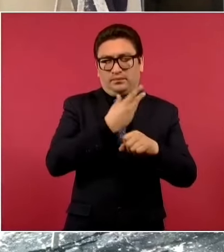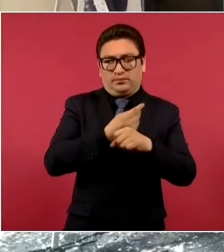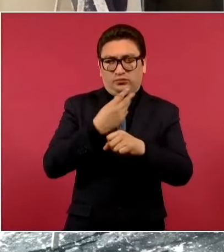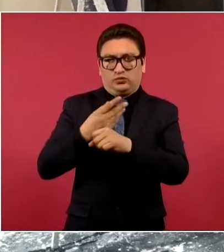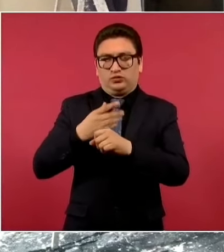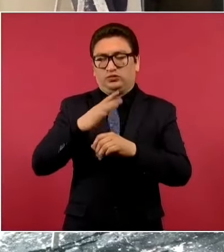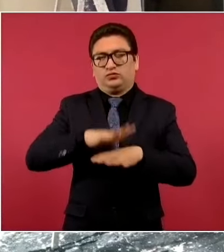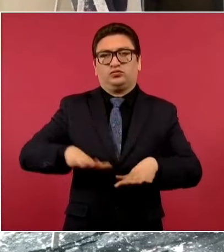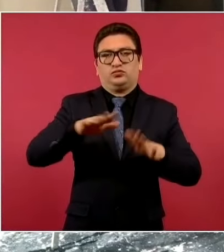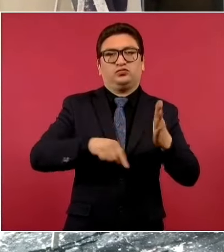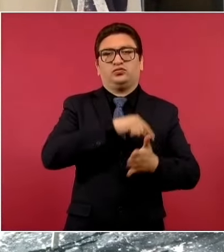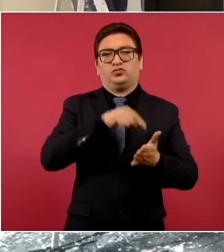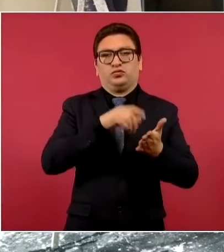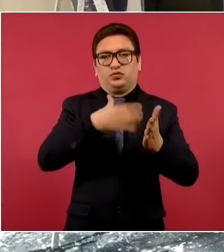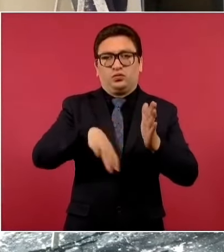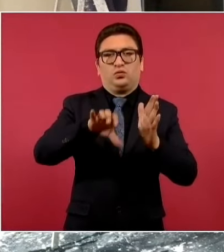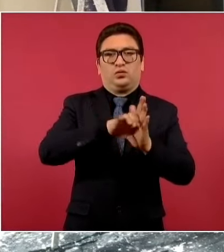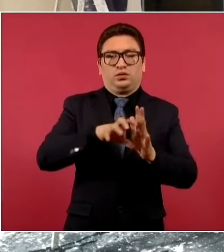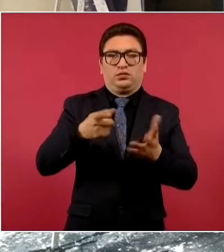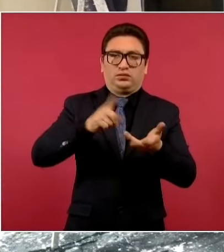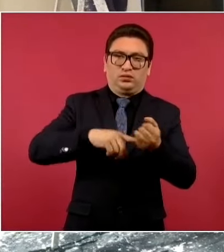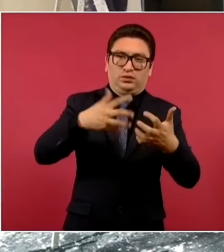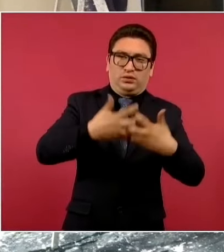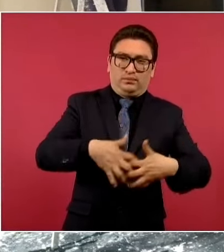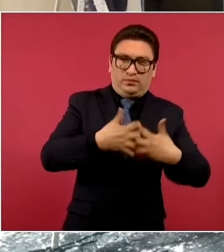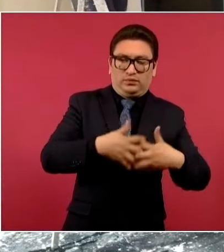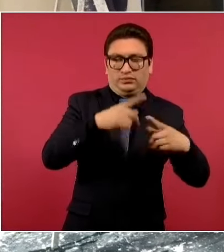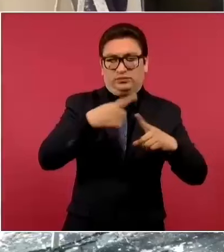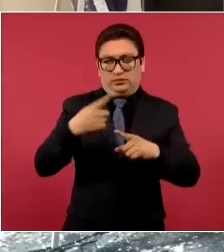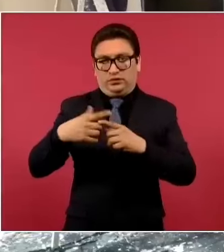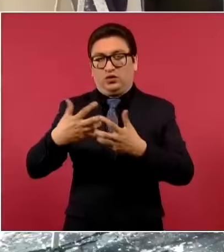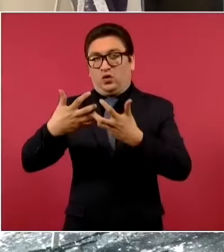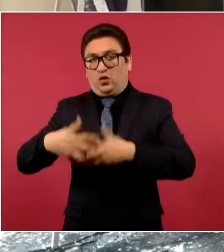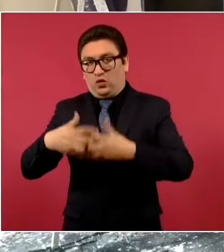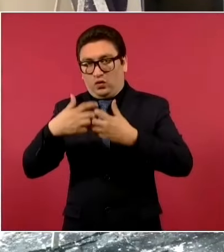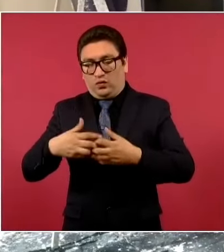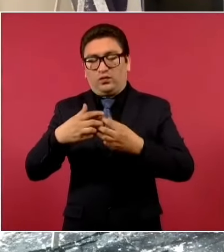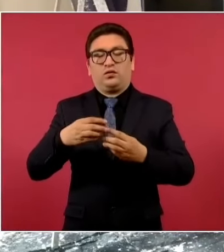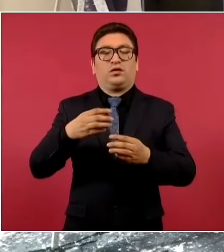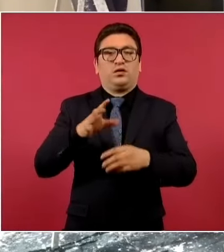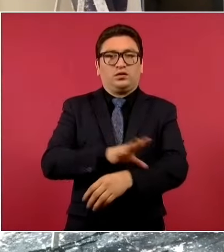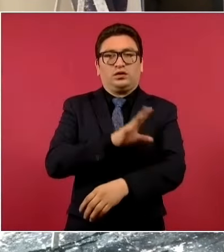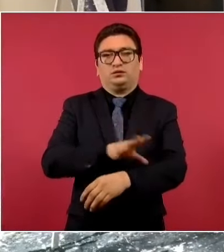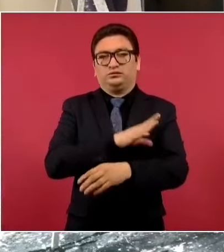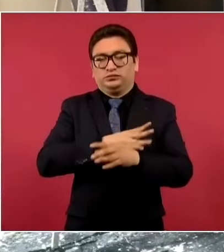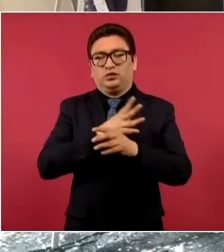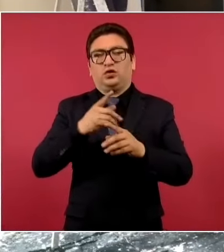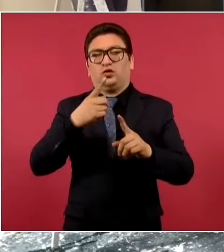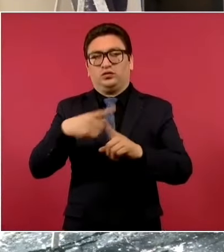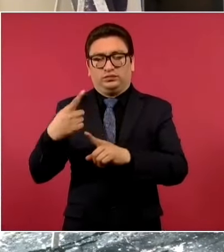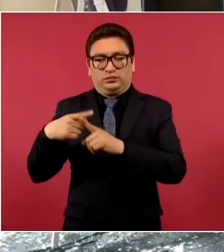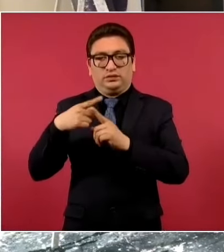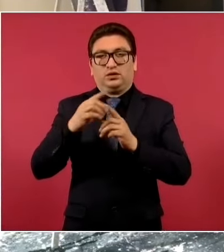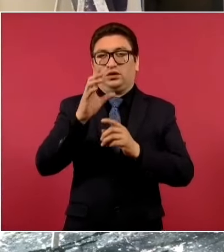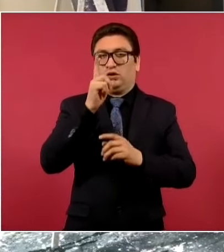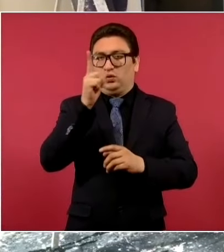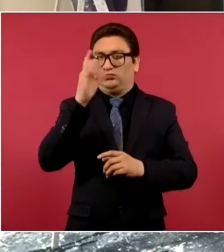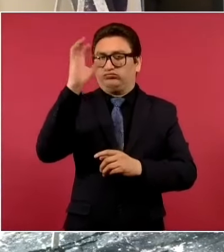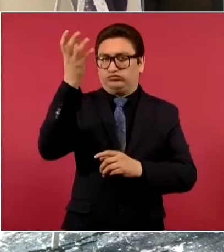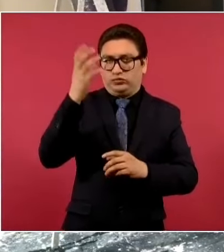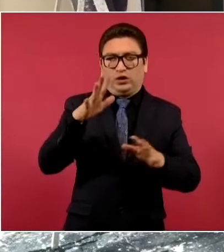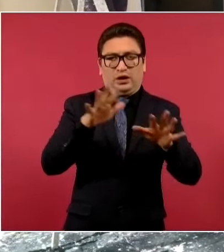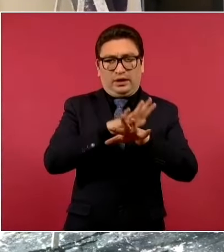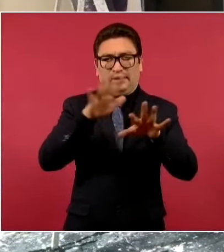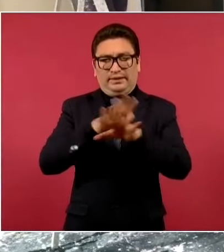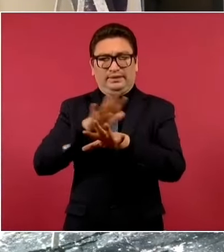correctivos de los cuartos de máquinas, rehabilitaciones de equipos electromecánicos, hidráulicos, cambio de lámparas, de